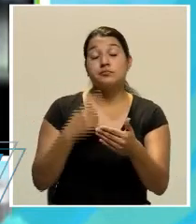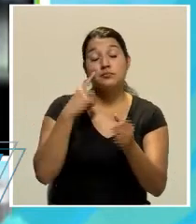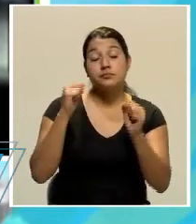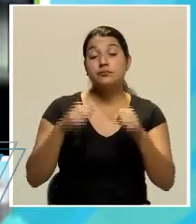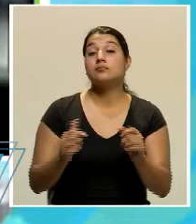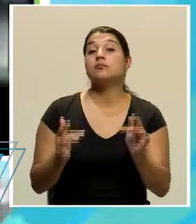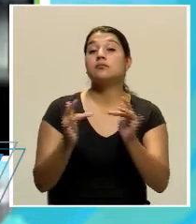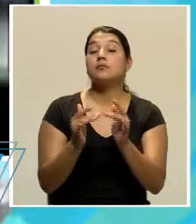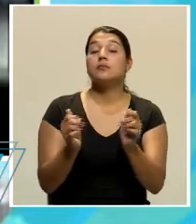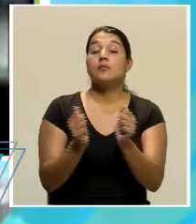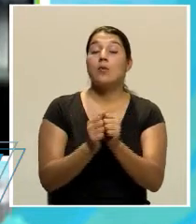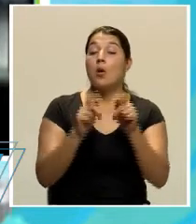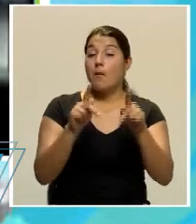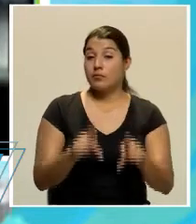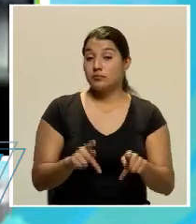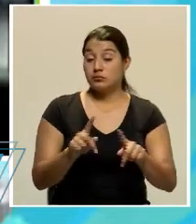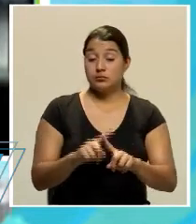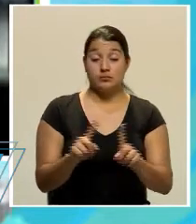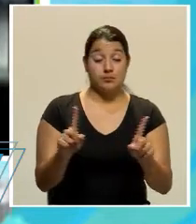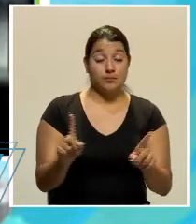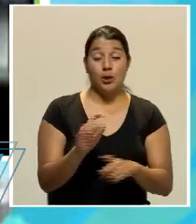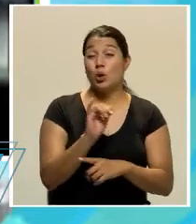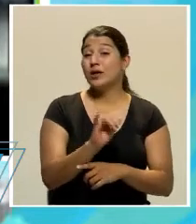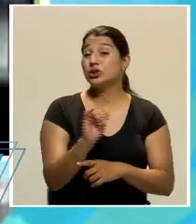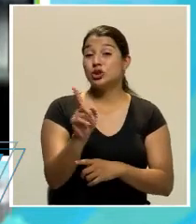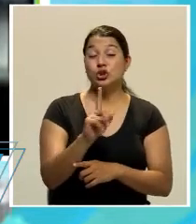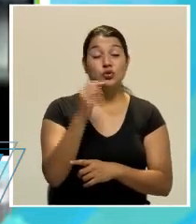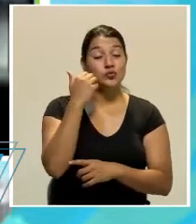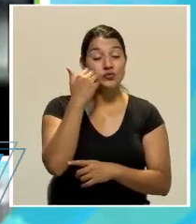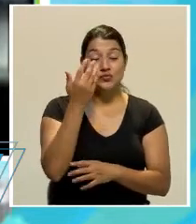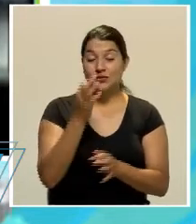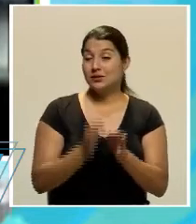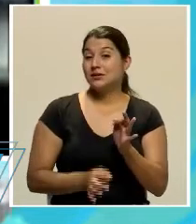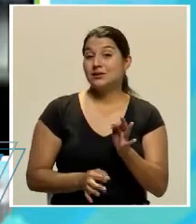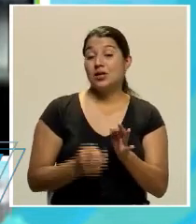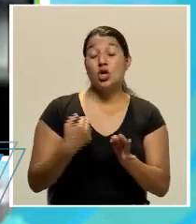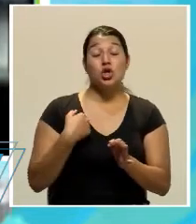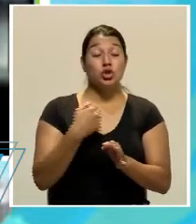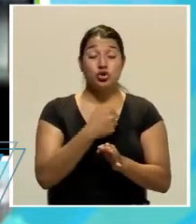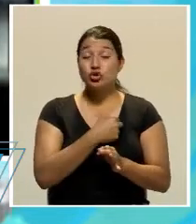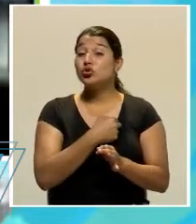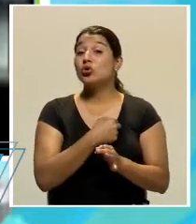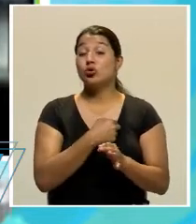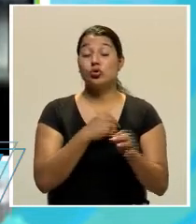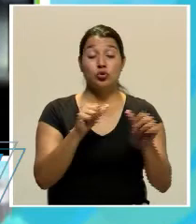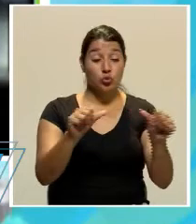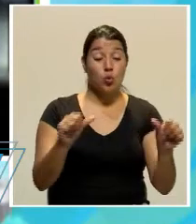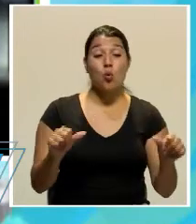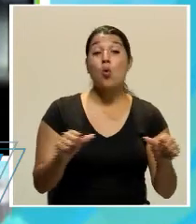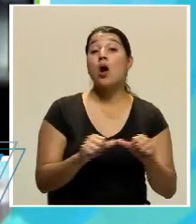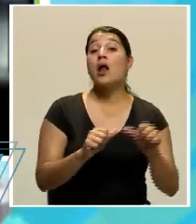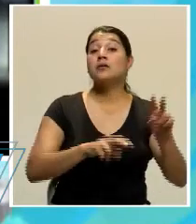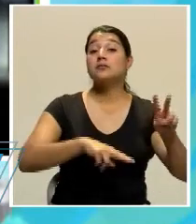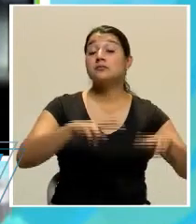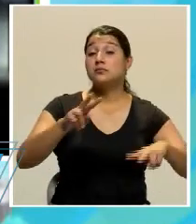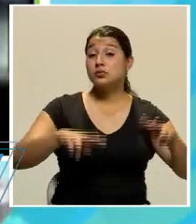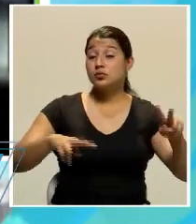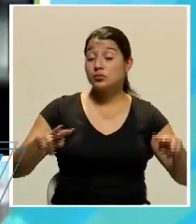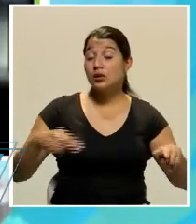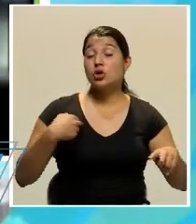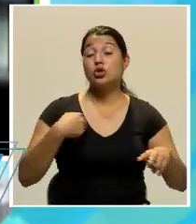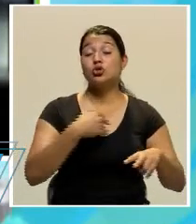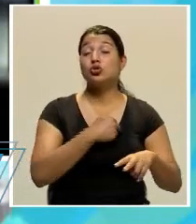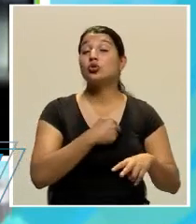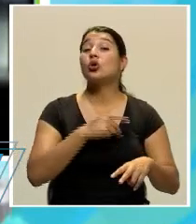público, pero evidentemente esto no es tan sencillo. O sea, somos un sector bastante heterogéneo, se